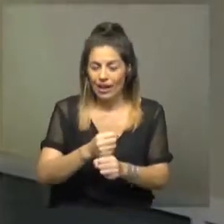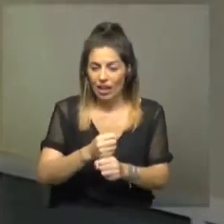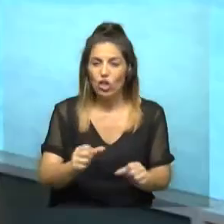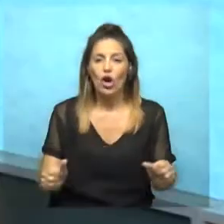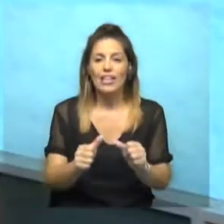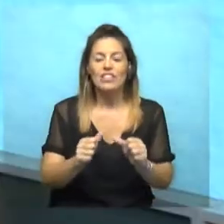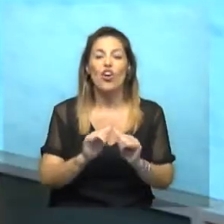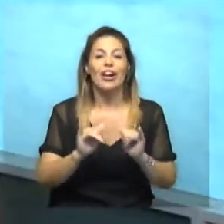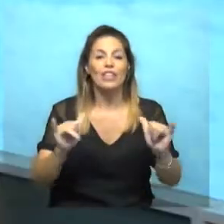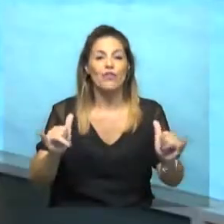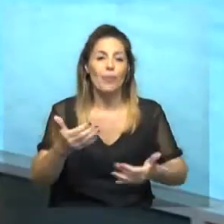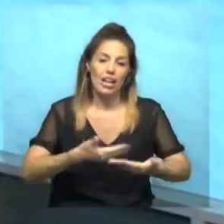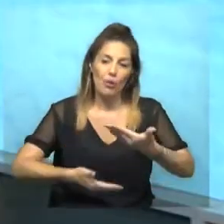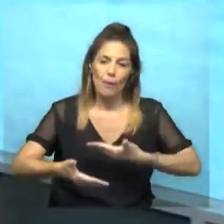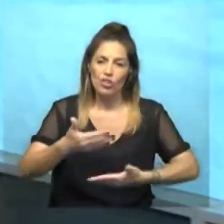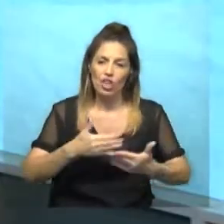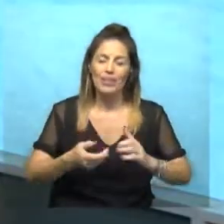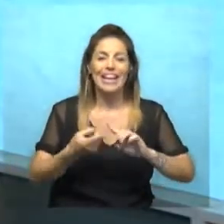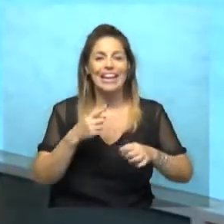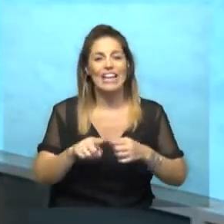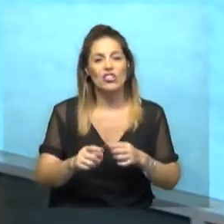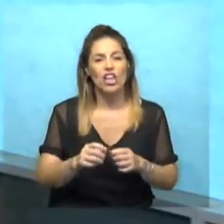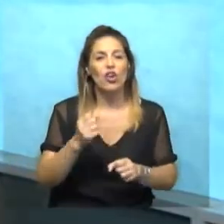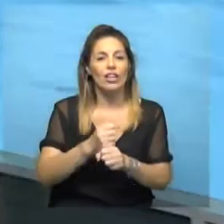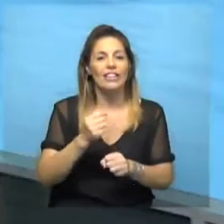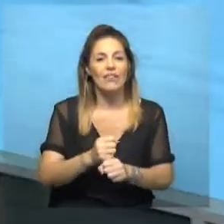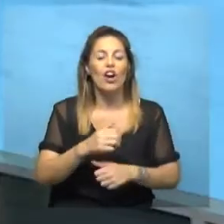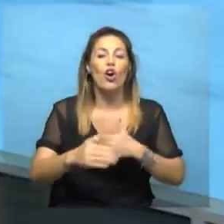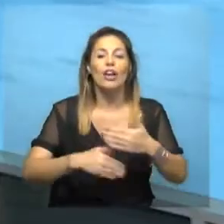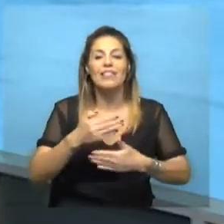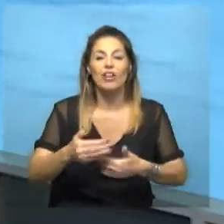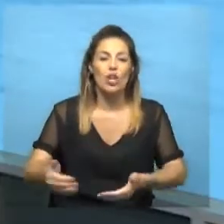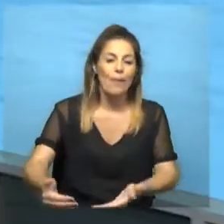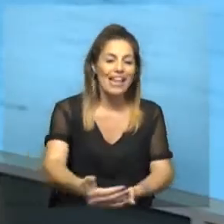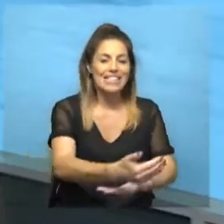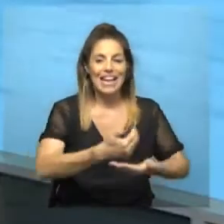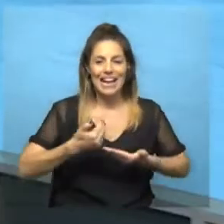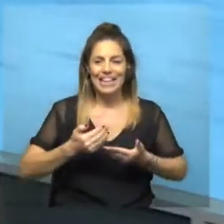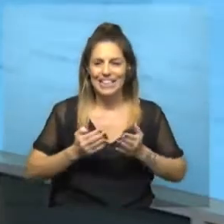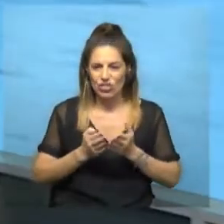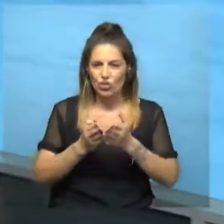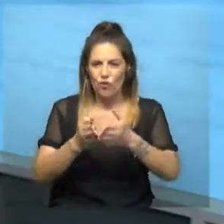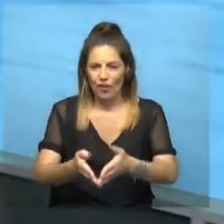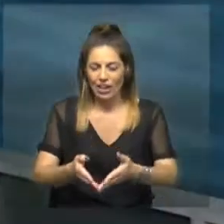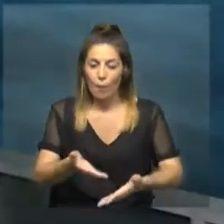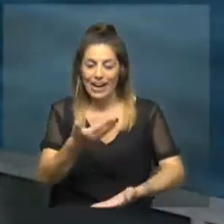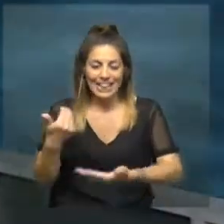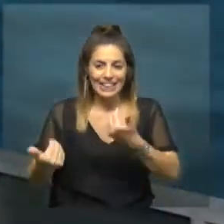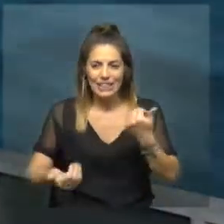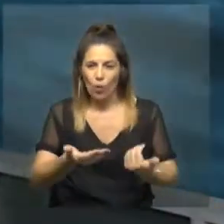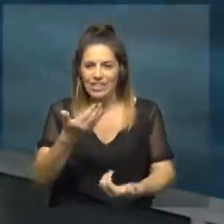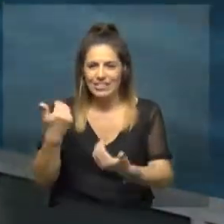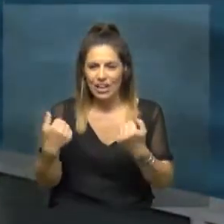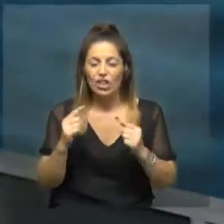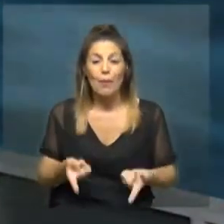este informe que vamos a compartir y que tiene que ver con las tareas que se desarrollan para retirar esos barcos, para desguazarlos y también